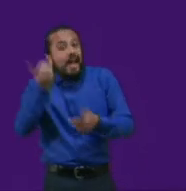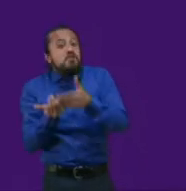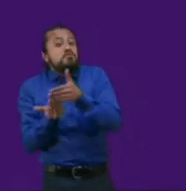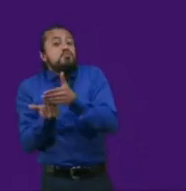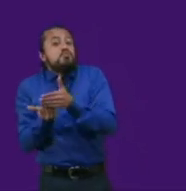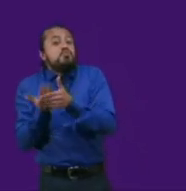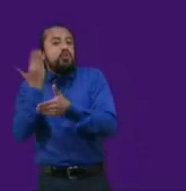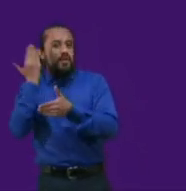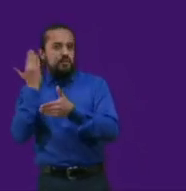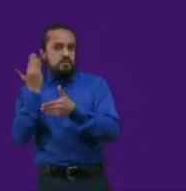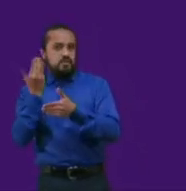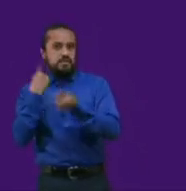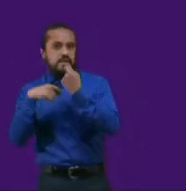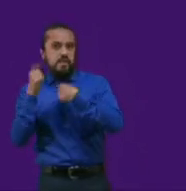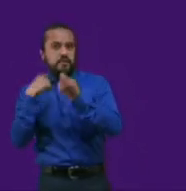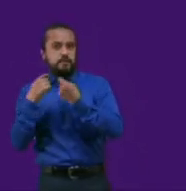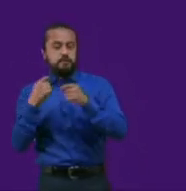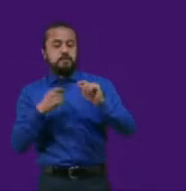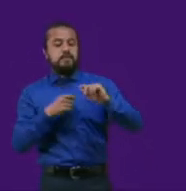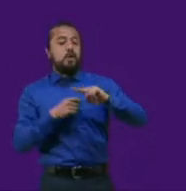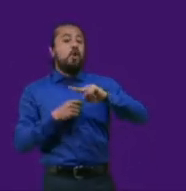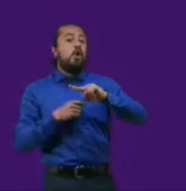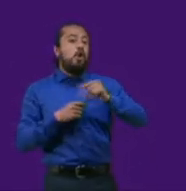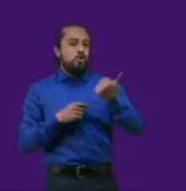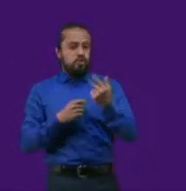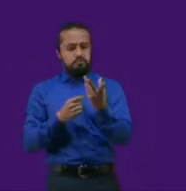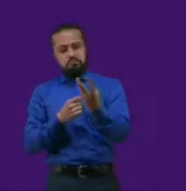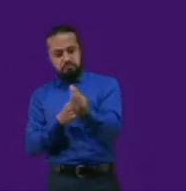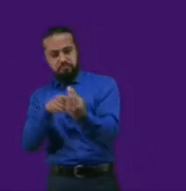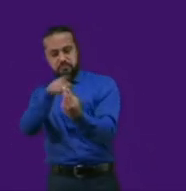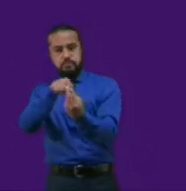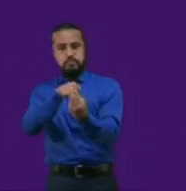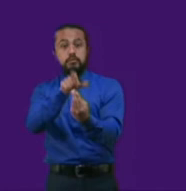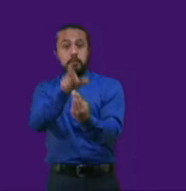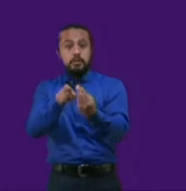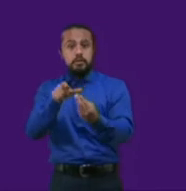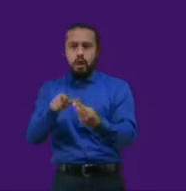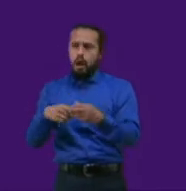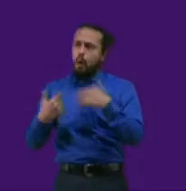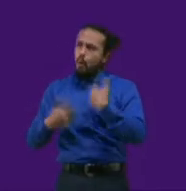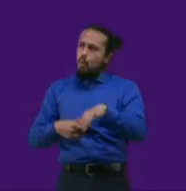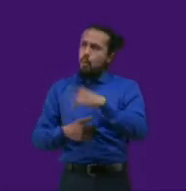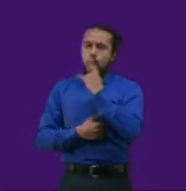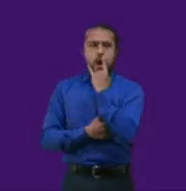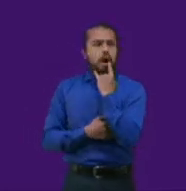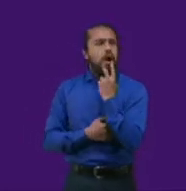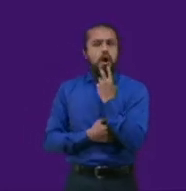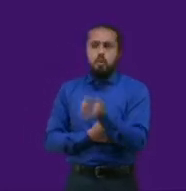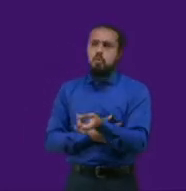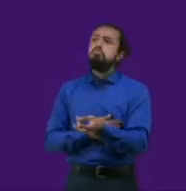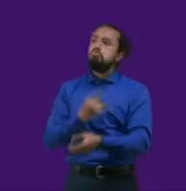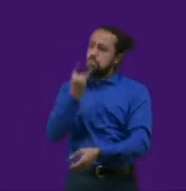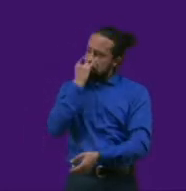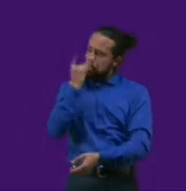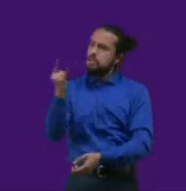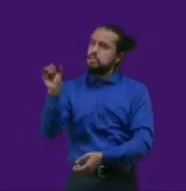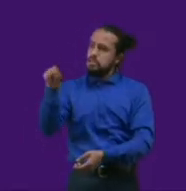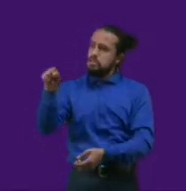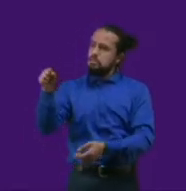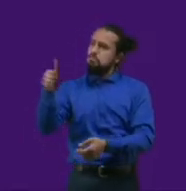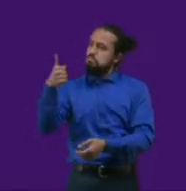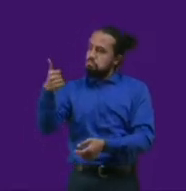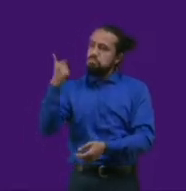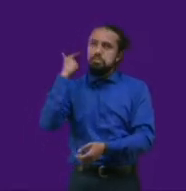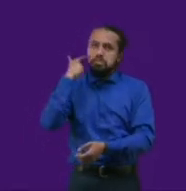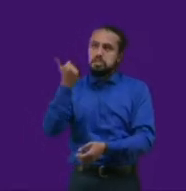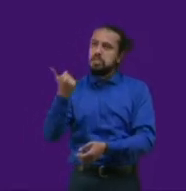Y el segundo grupo de personas eran todas esas compañías que me decían, wow, impresionante, eso lo queremos, pero nos encontrábamos con